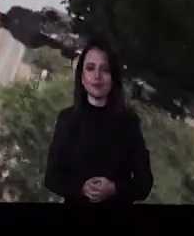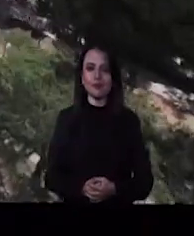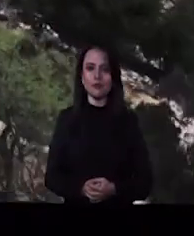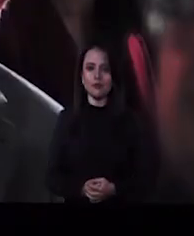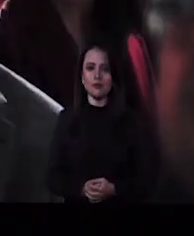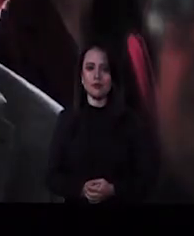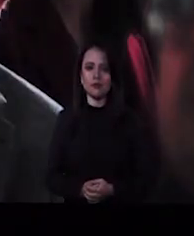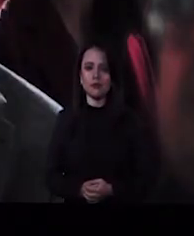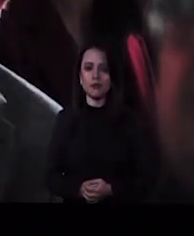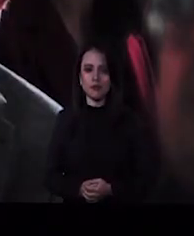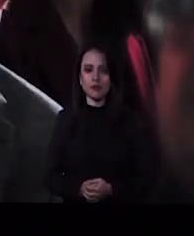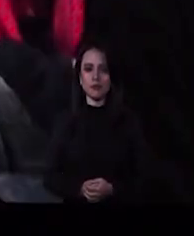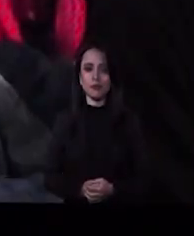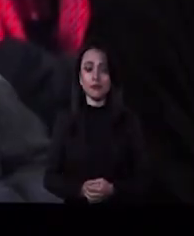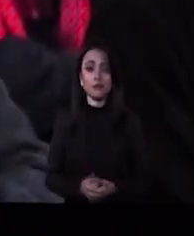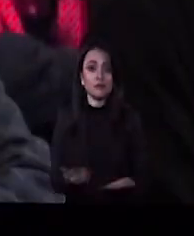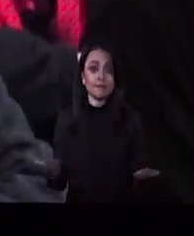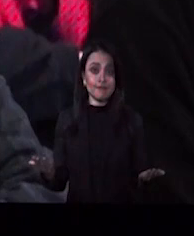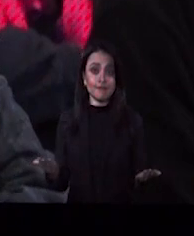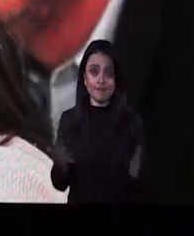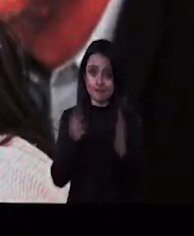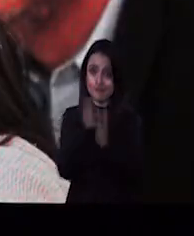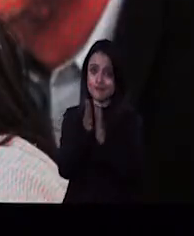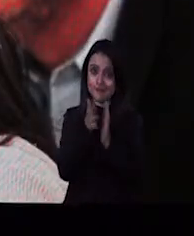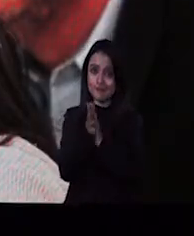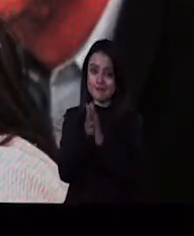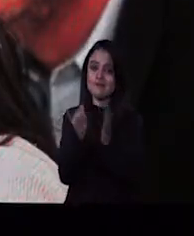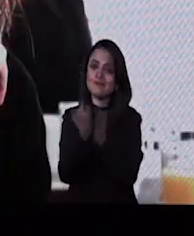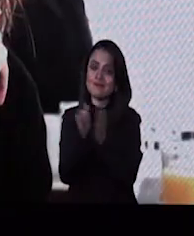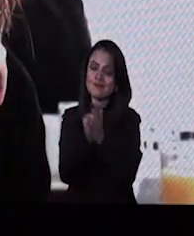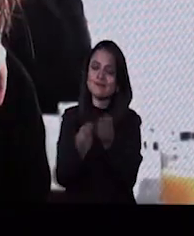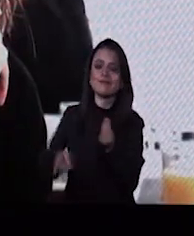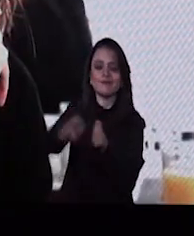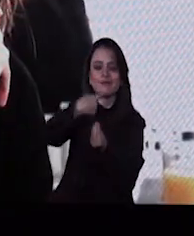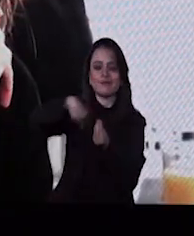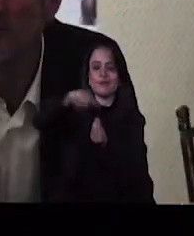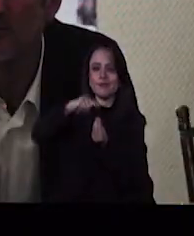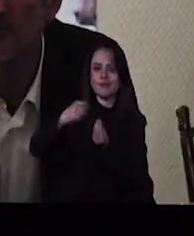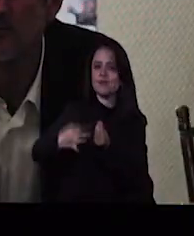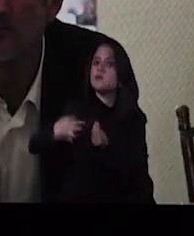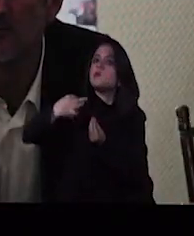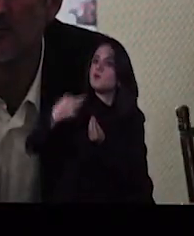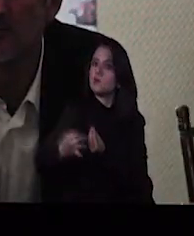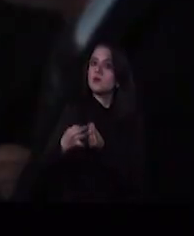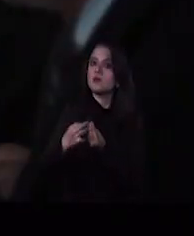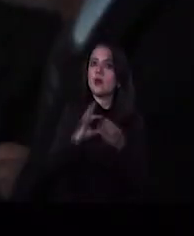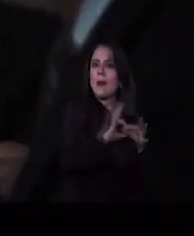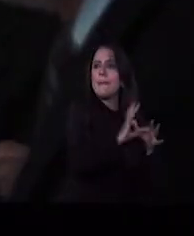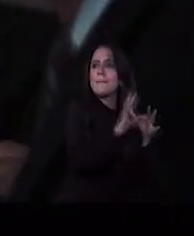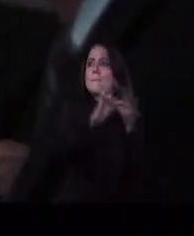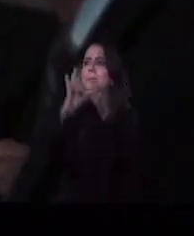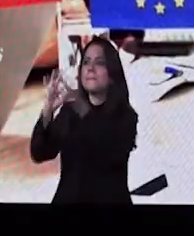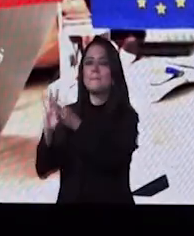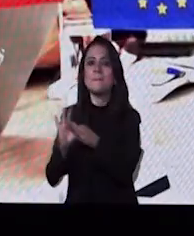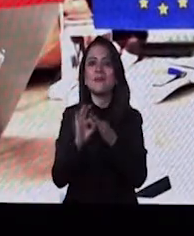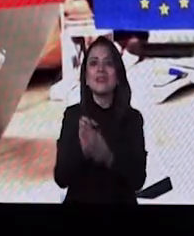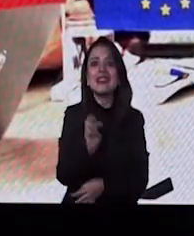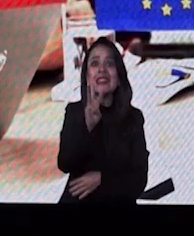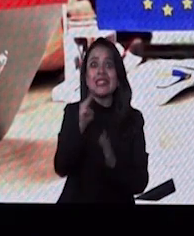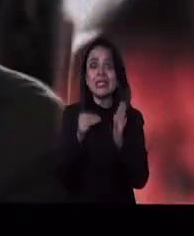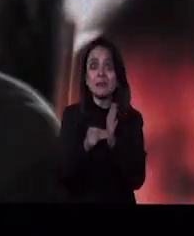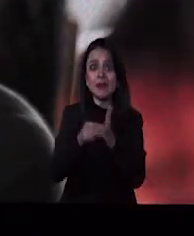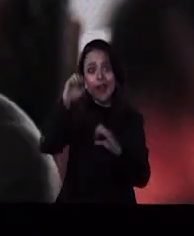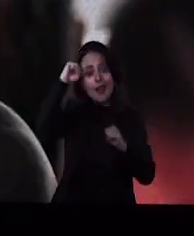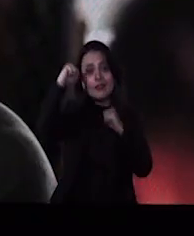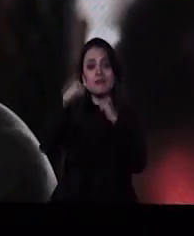de las lesiones. Todo esto llevó a la Comisión a trabajar de la mano de más de 3.000 aliados en Colombia y en otros 23